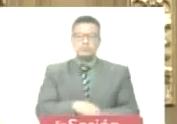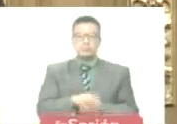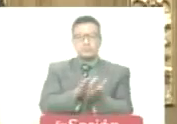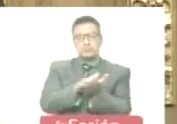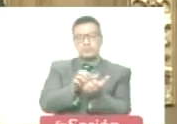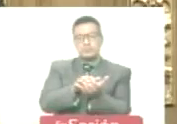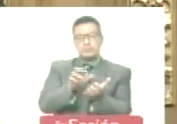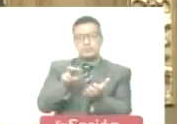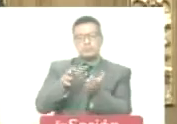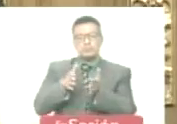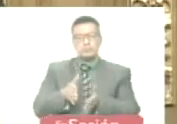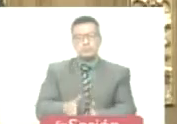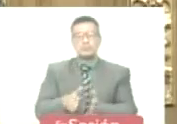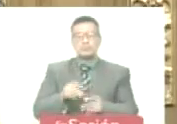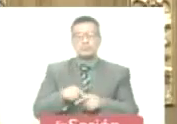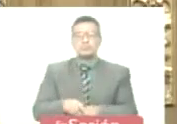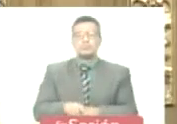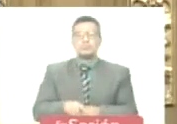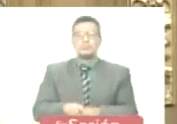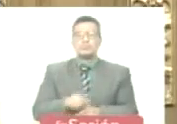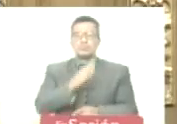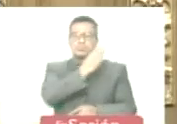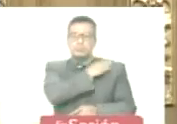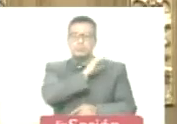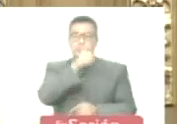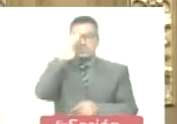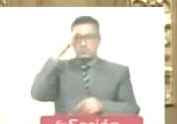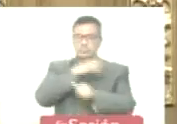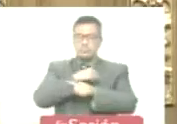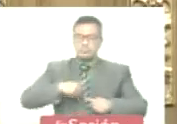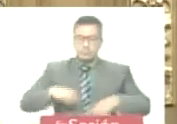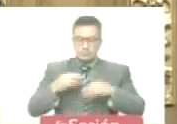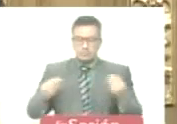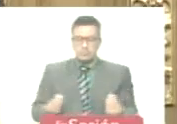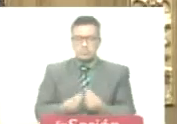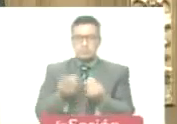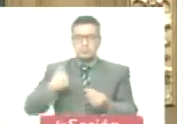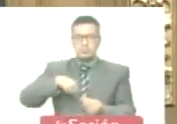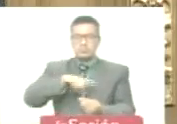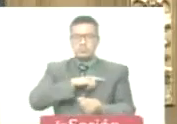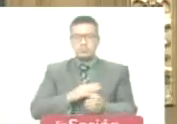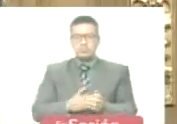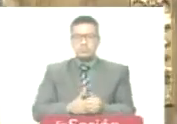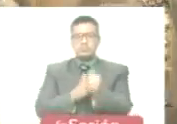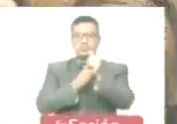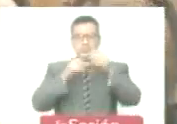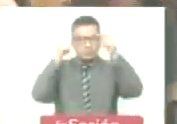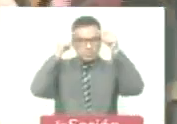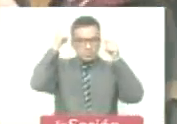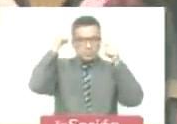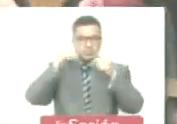margariteño, un general en jefe que acompañó a nuestro comandante Hugo